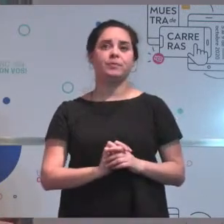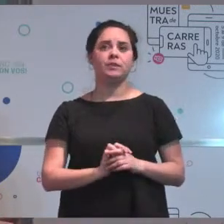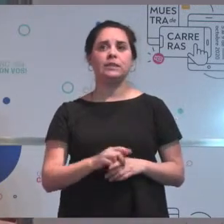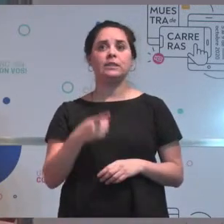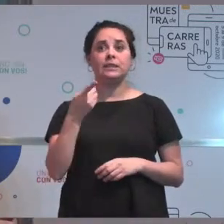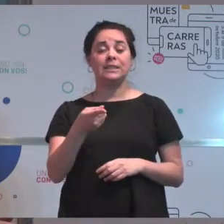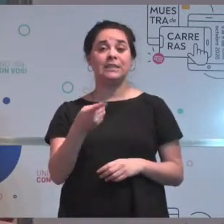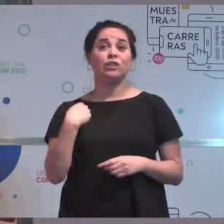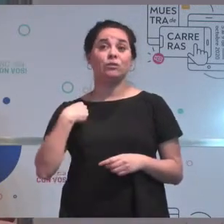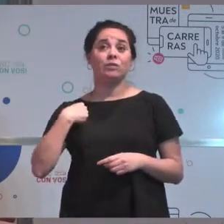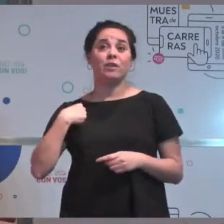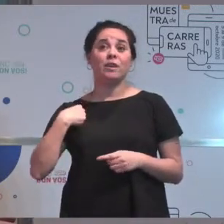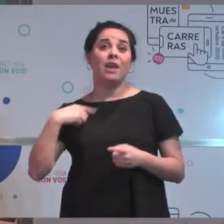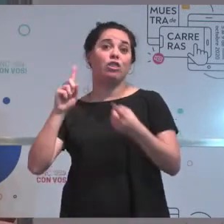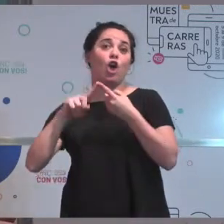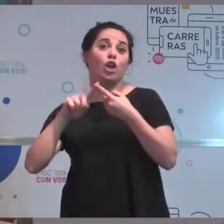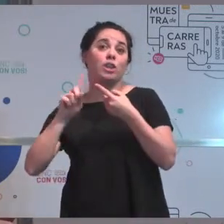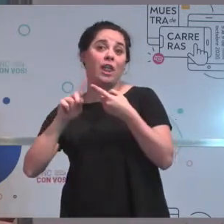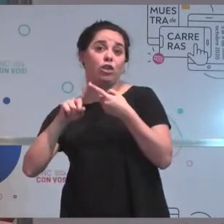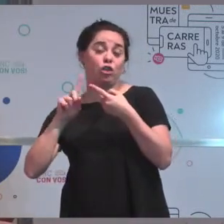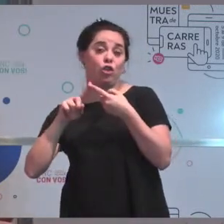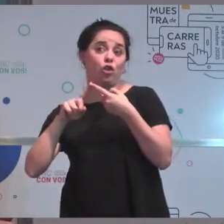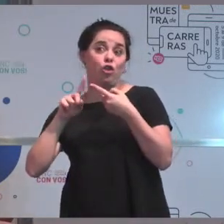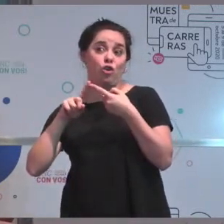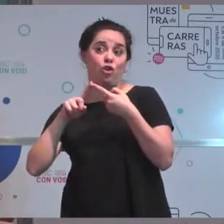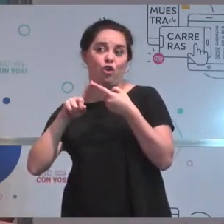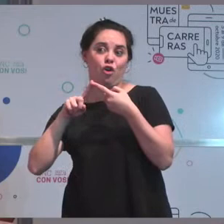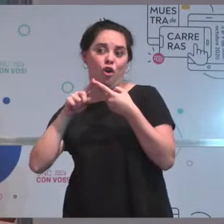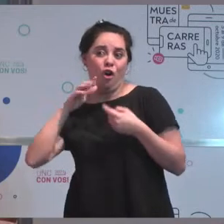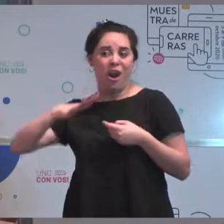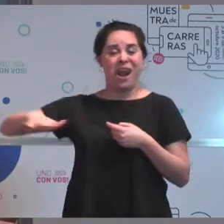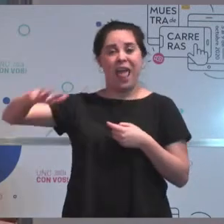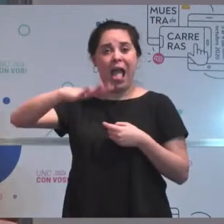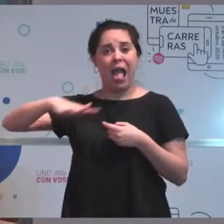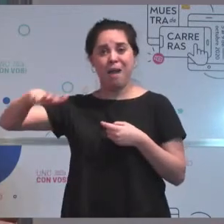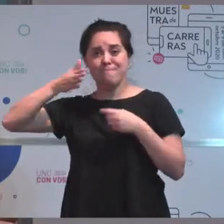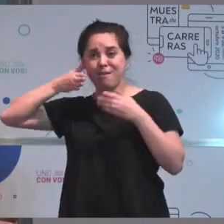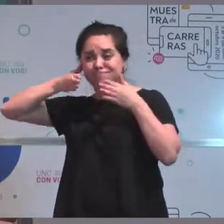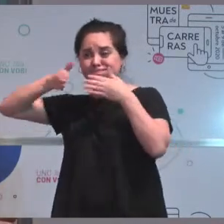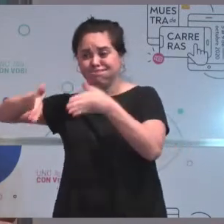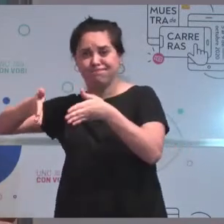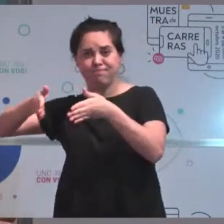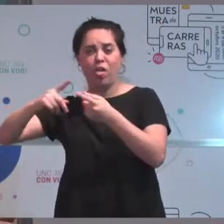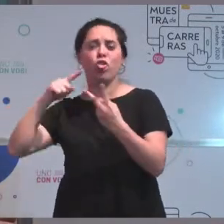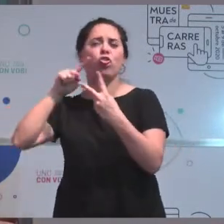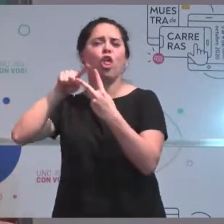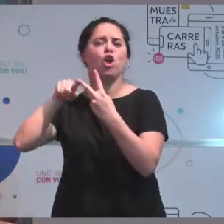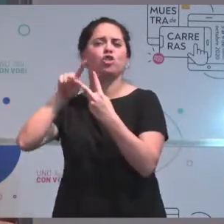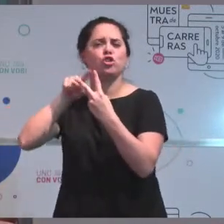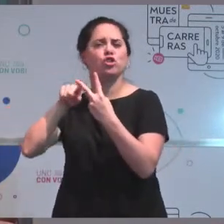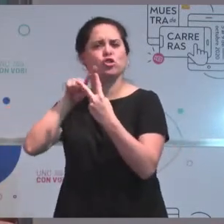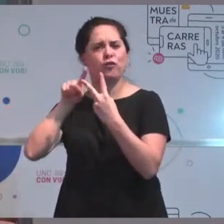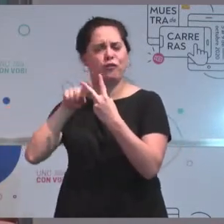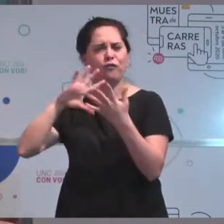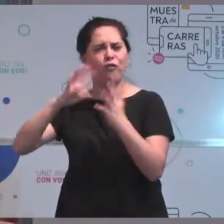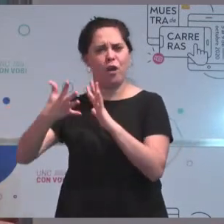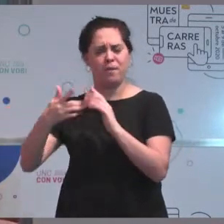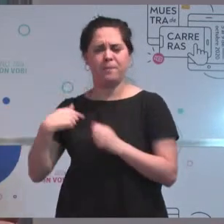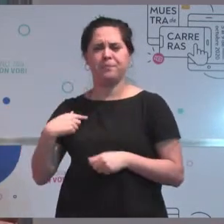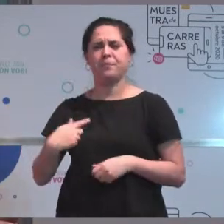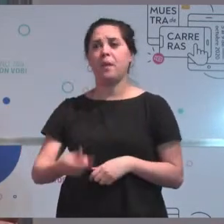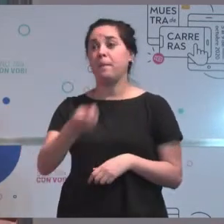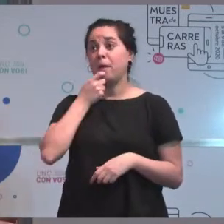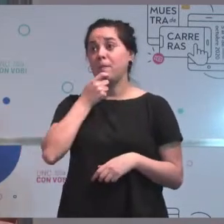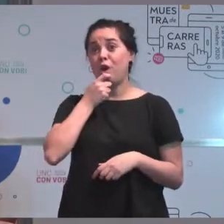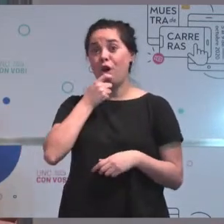contacto con la rama a la que se va a dedicar de dos formas. Generalmente puede ser porque le interesó en una materia, un trabajo